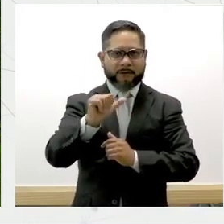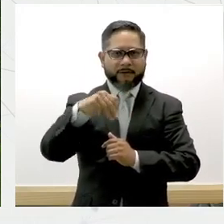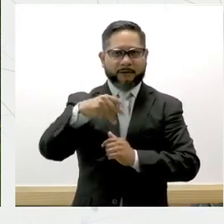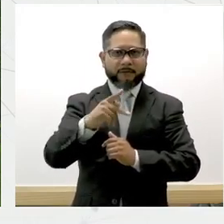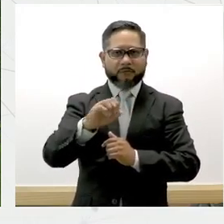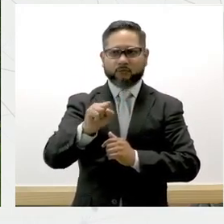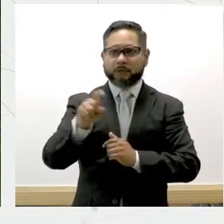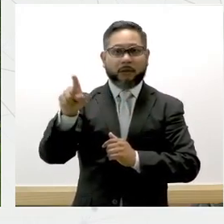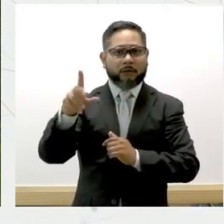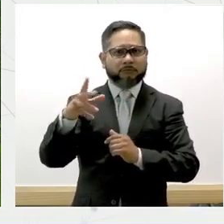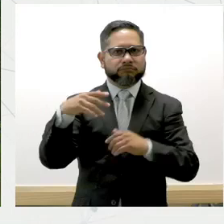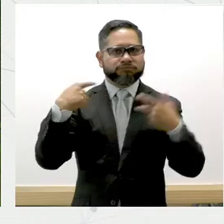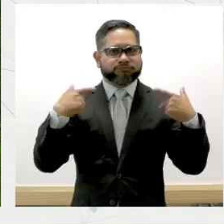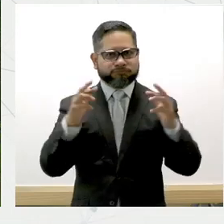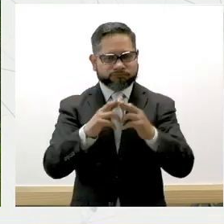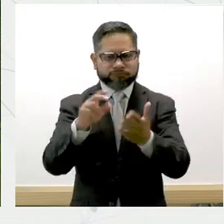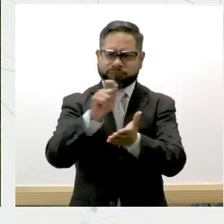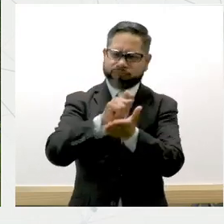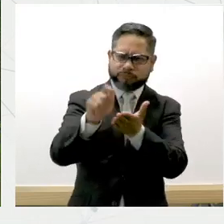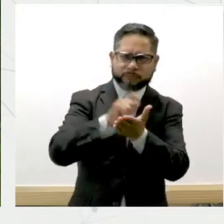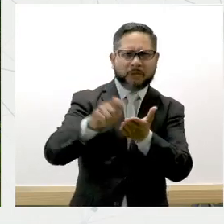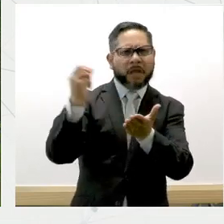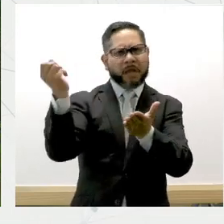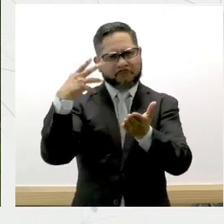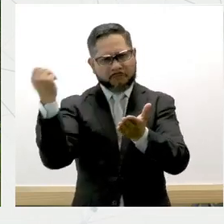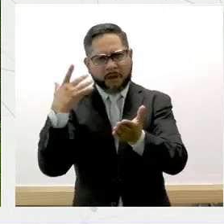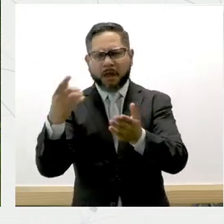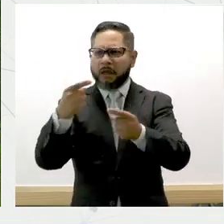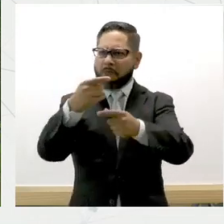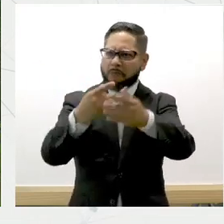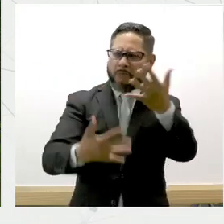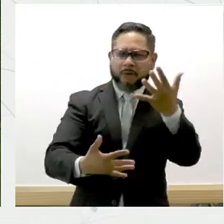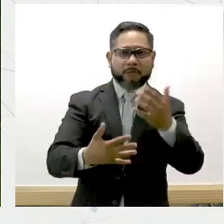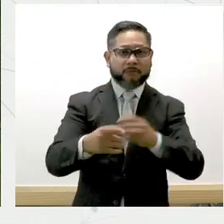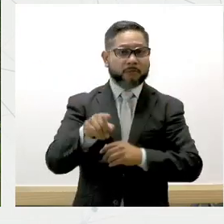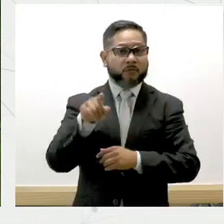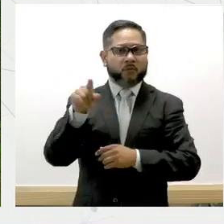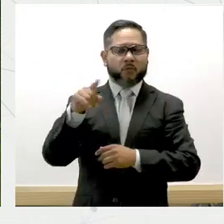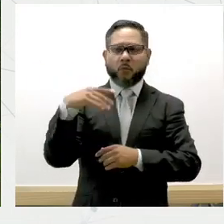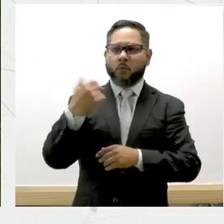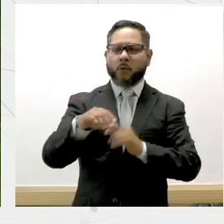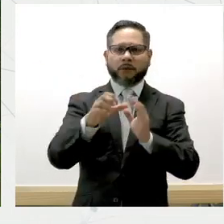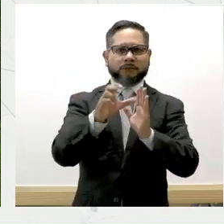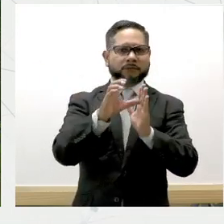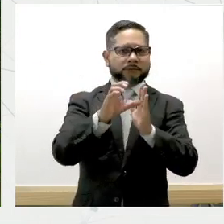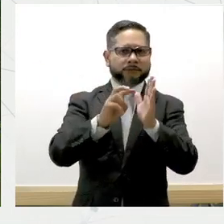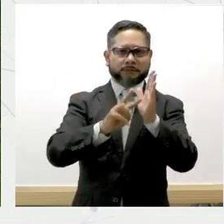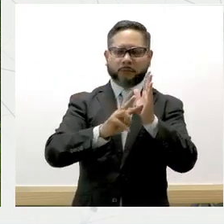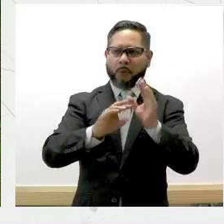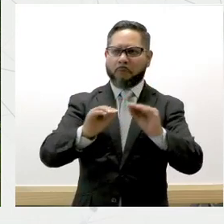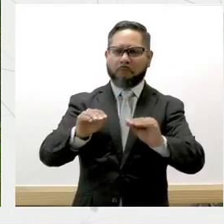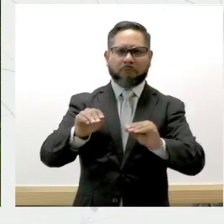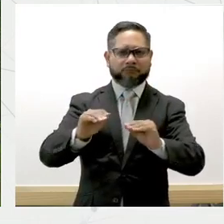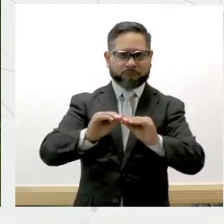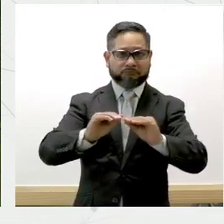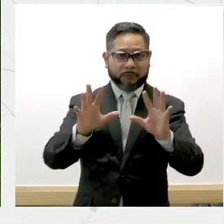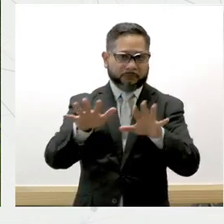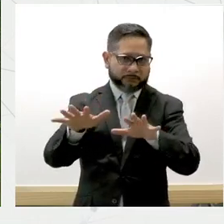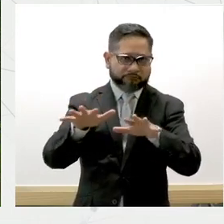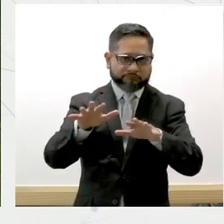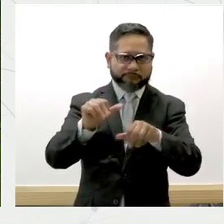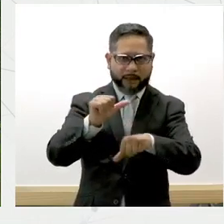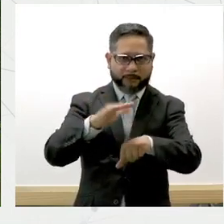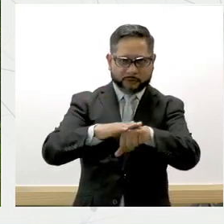profesionista, profesora, escritora, conferencista, que además de contar con un currículum impresionante y vasta experiencia en temas de administración